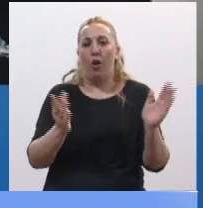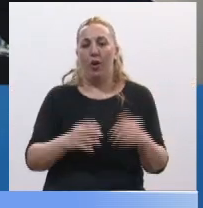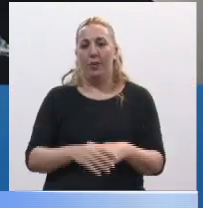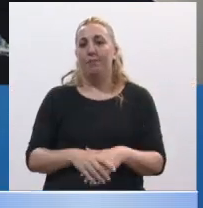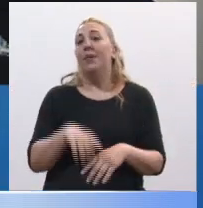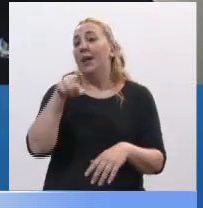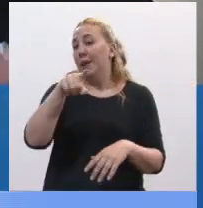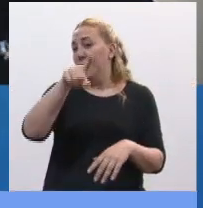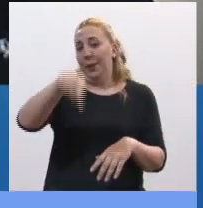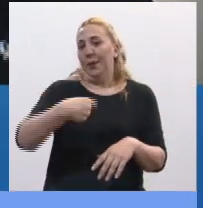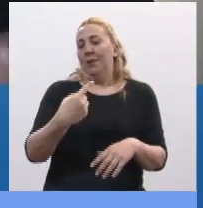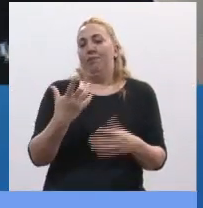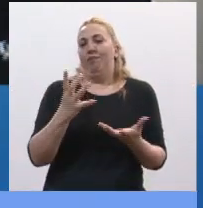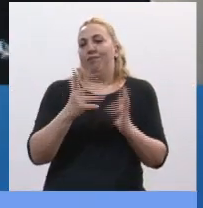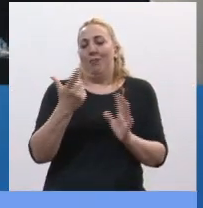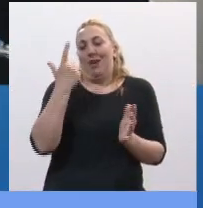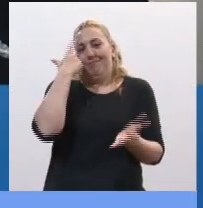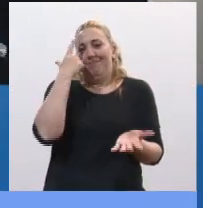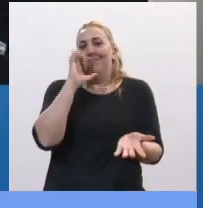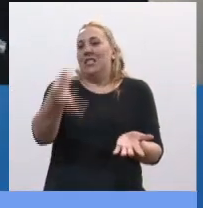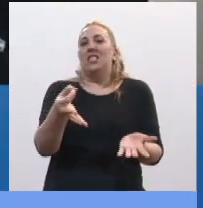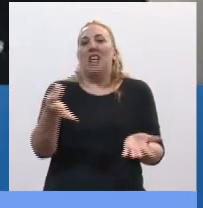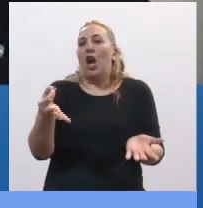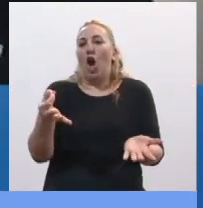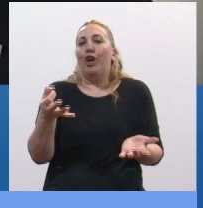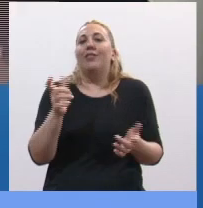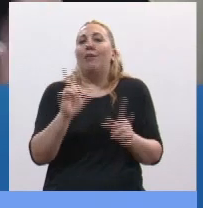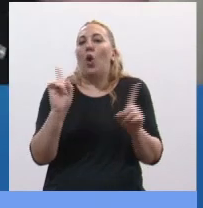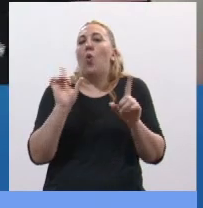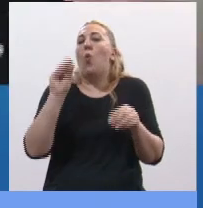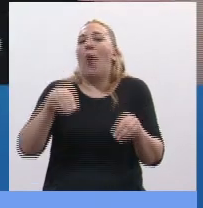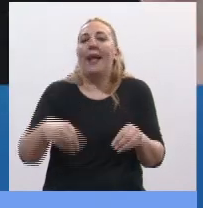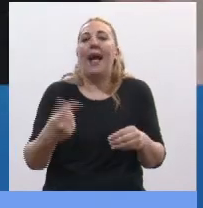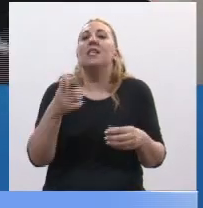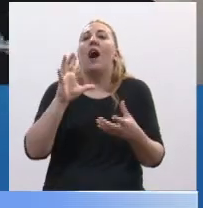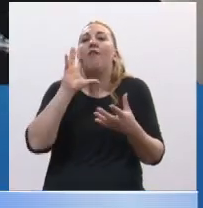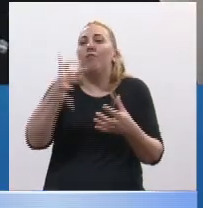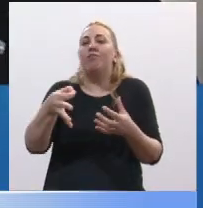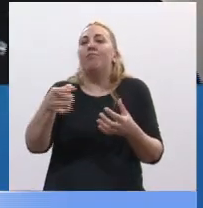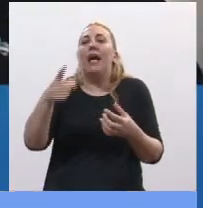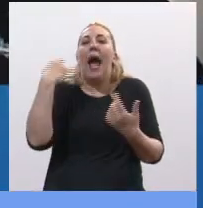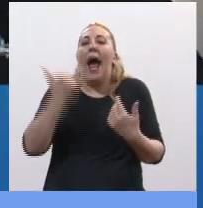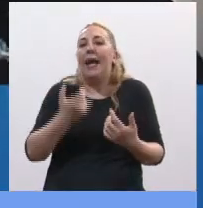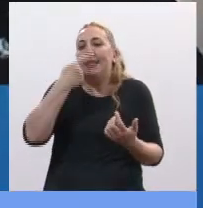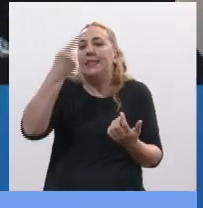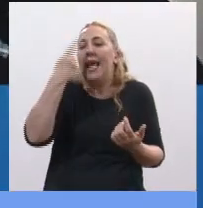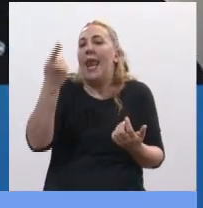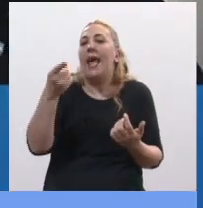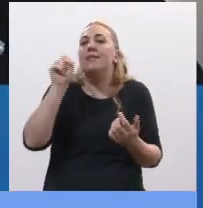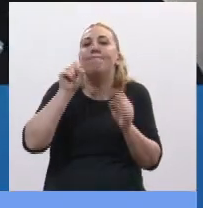eso se cae de maduro, es insuficiente desde todo punto de vista, está el interés público por sobre el